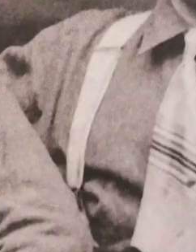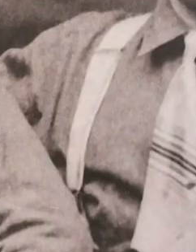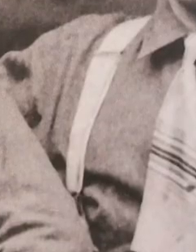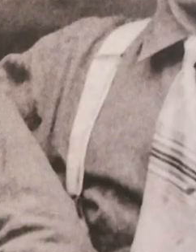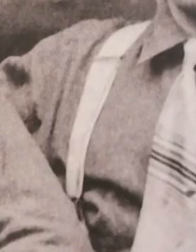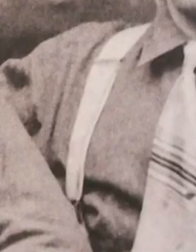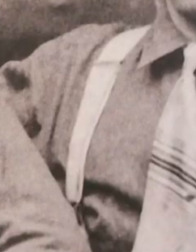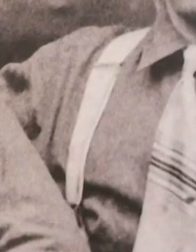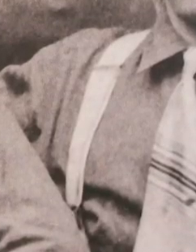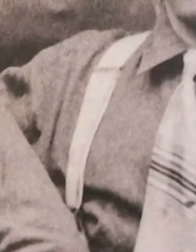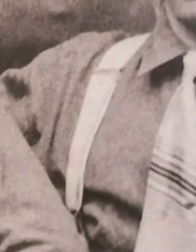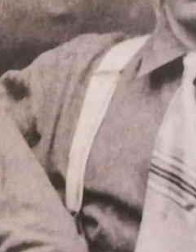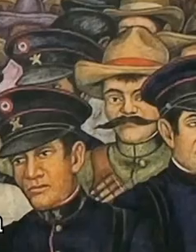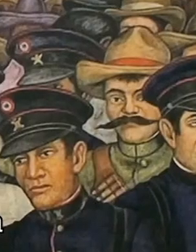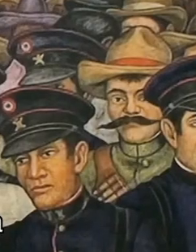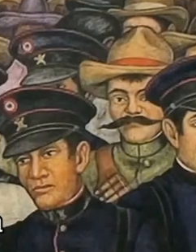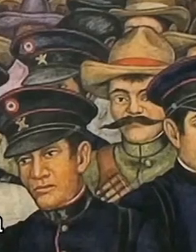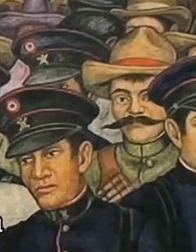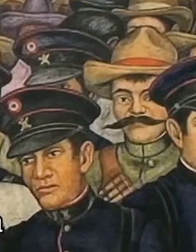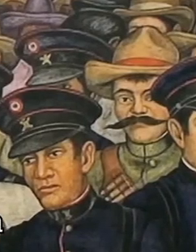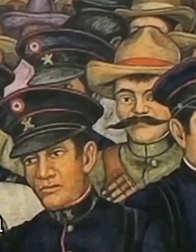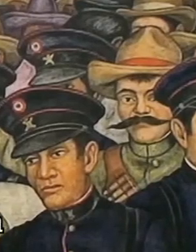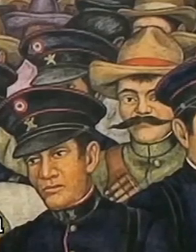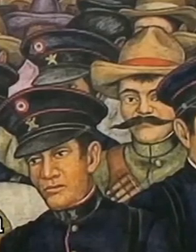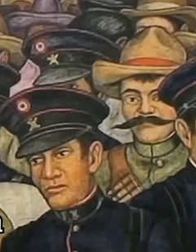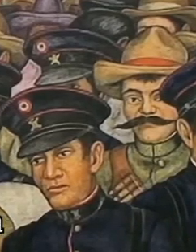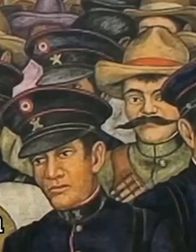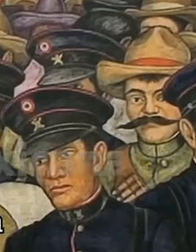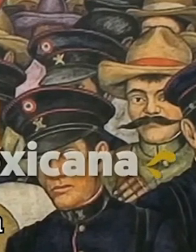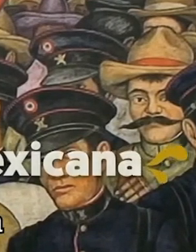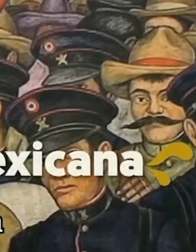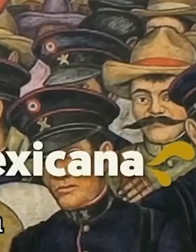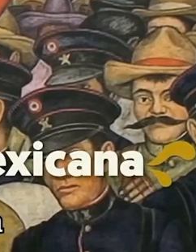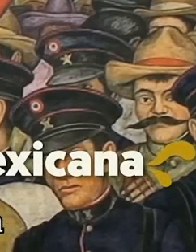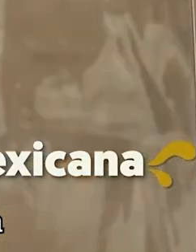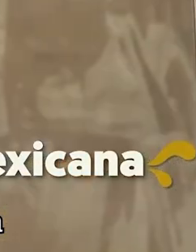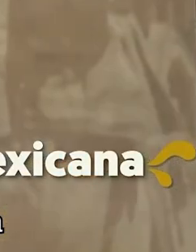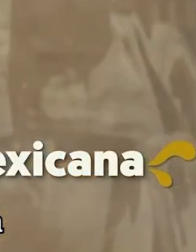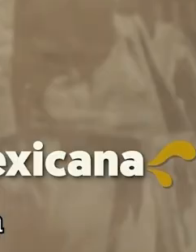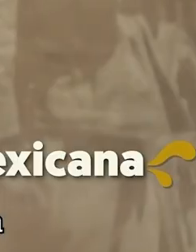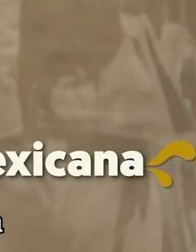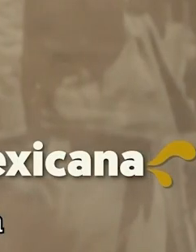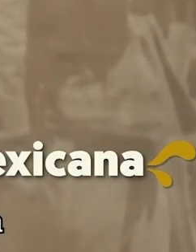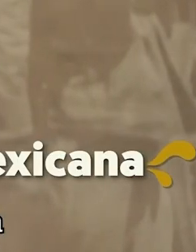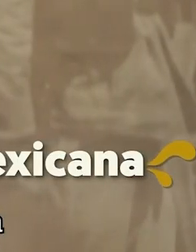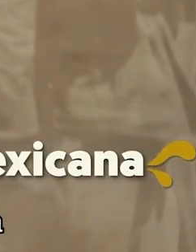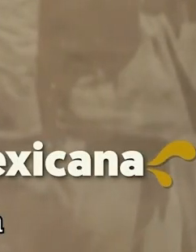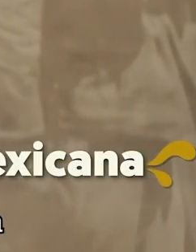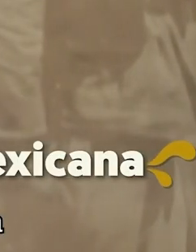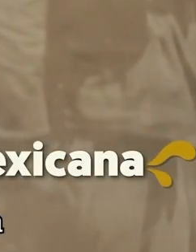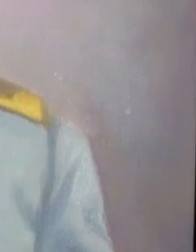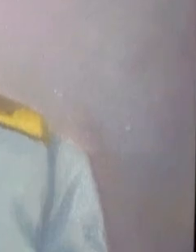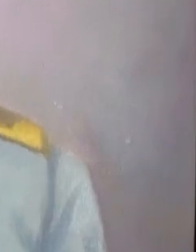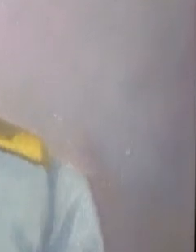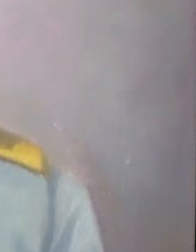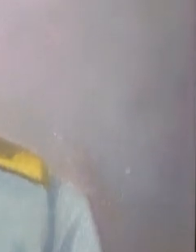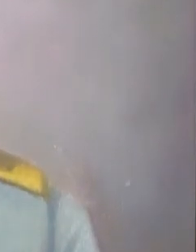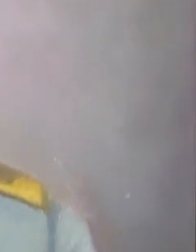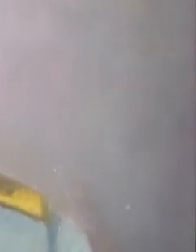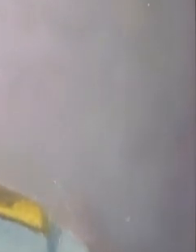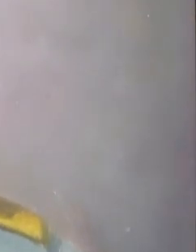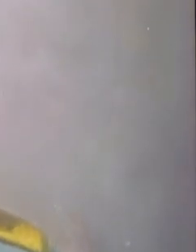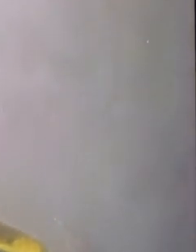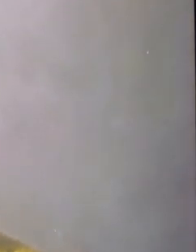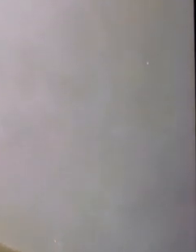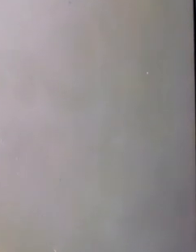el mayor de ocho hermanos. En 1913, se unió a la Revolución en contra del usurpador Victoriano Huerta y llegó a